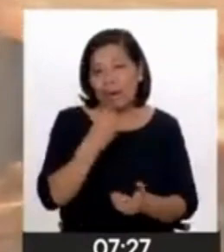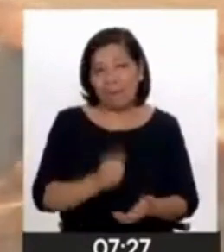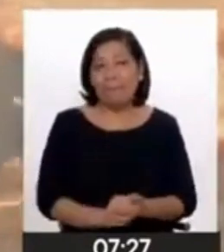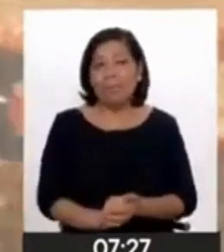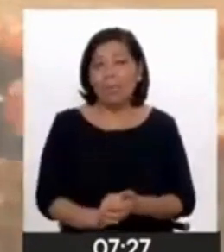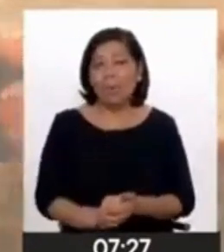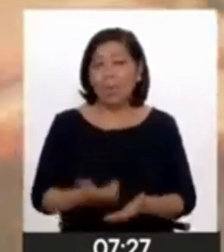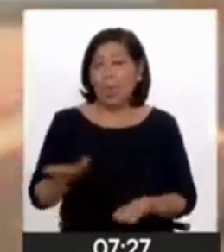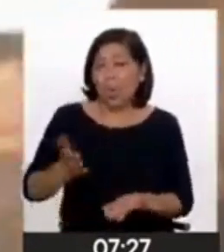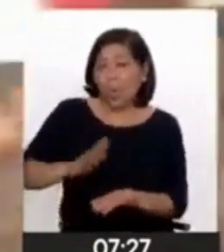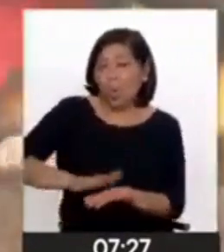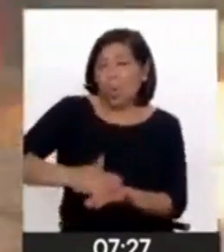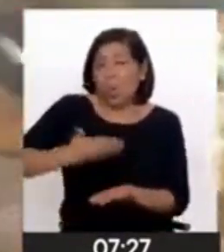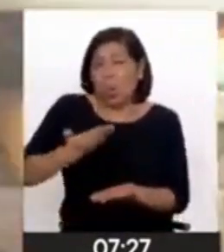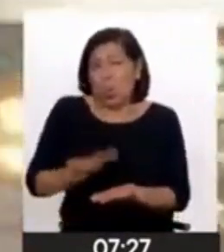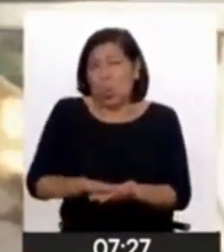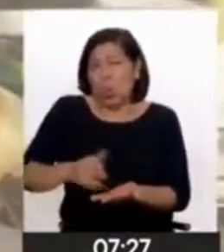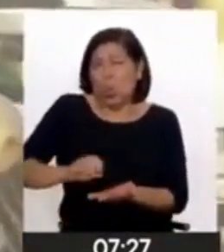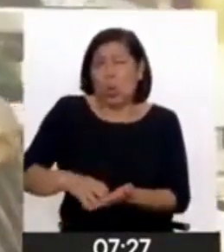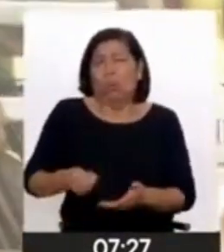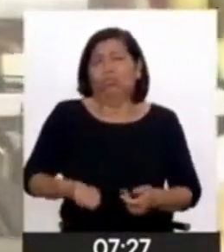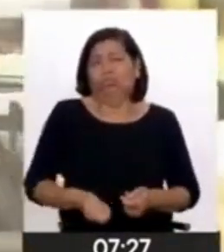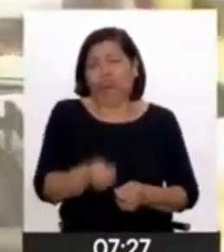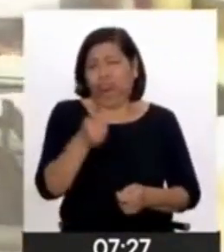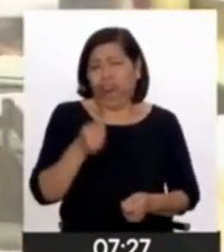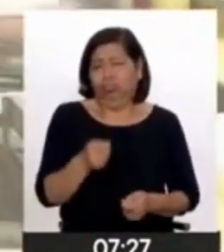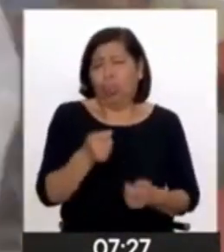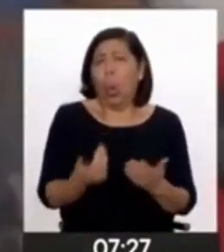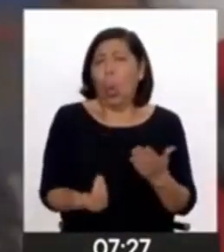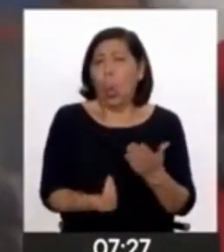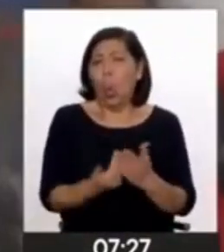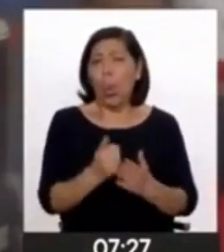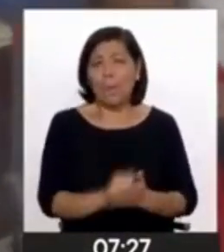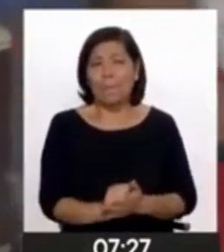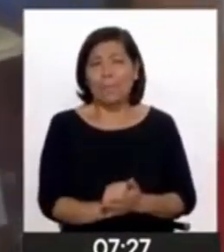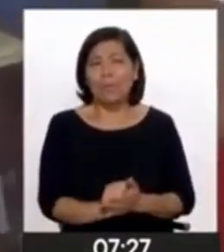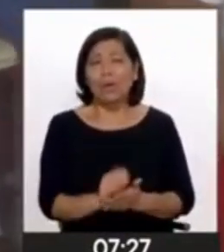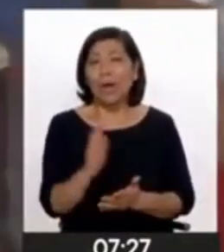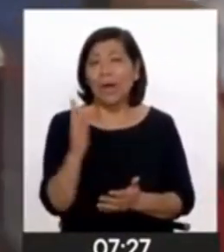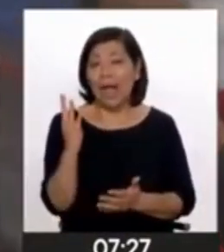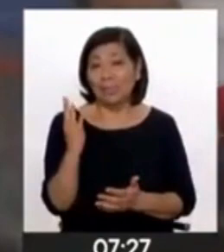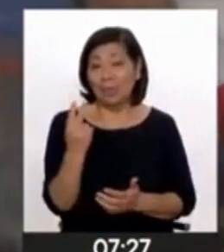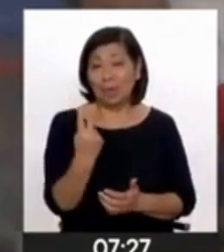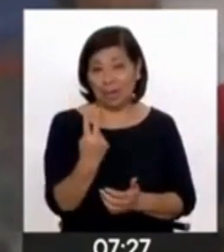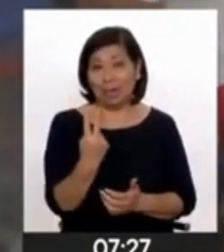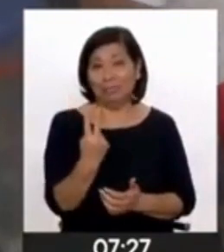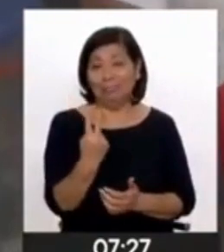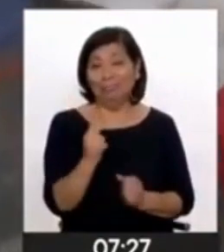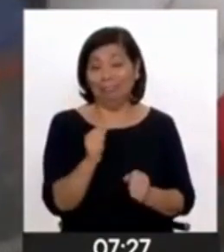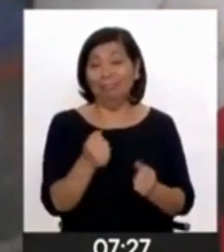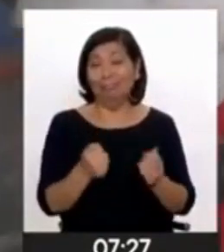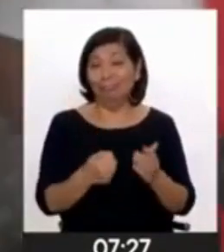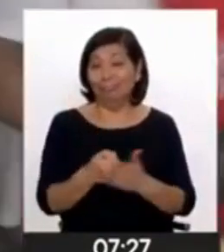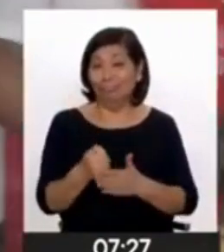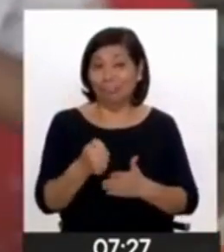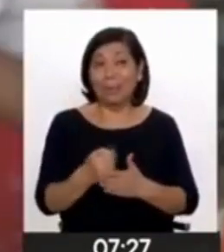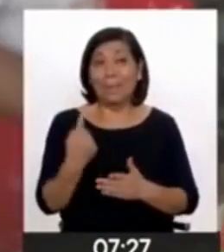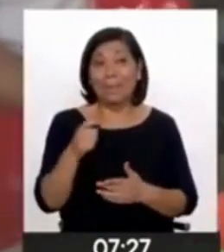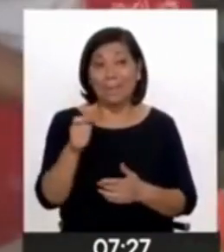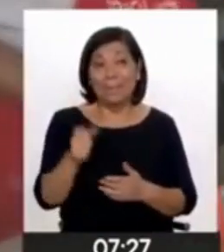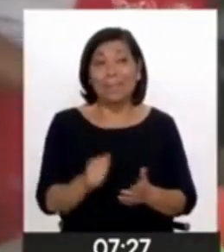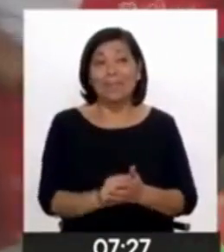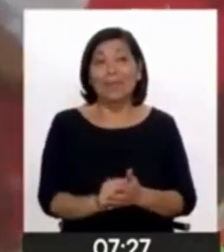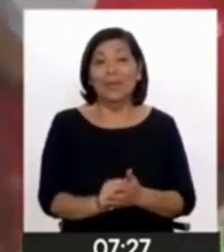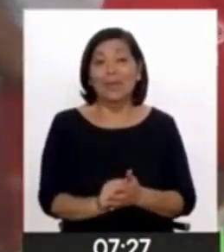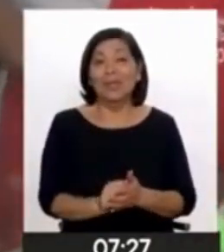Entre fuegos y brasas se cocina el premio a la innovación. Los esposos Rodríguez García conquistaron a los asistentes